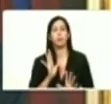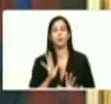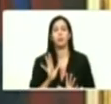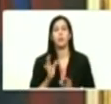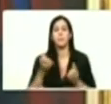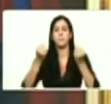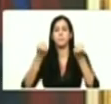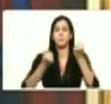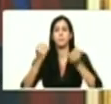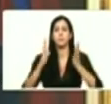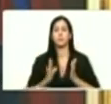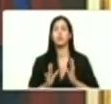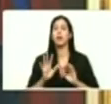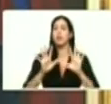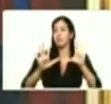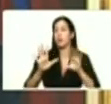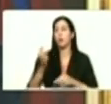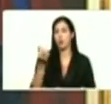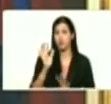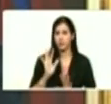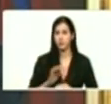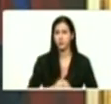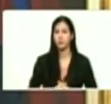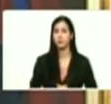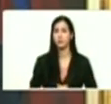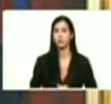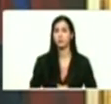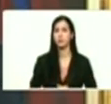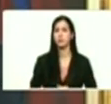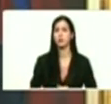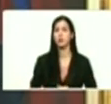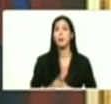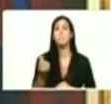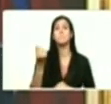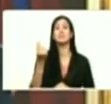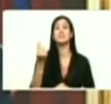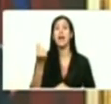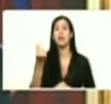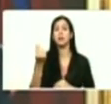le salen 10 bolívares ¿verdad? un pasaje